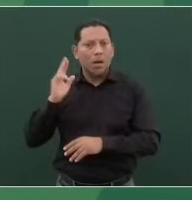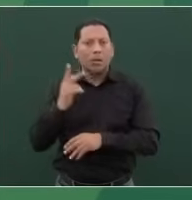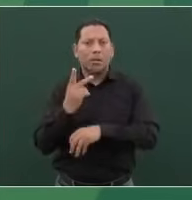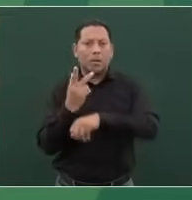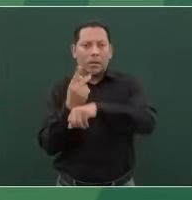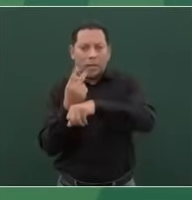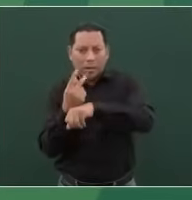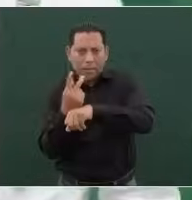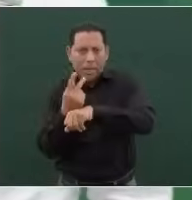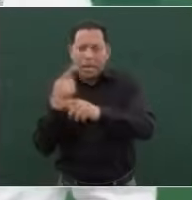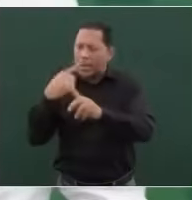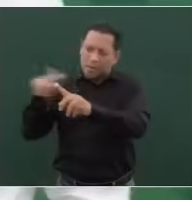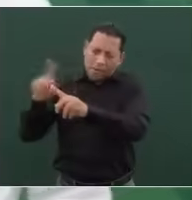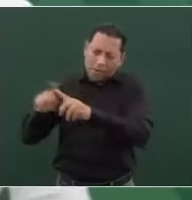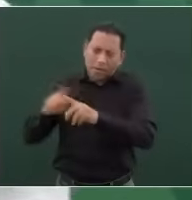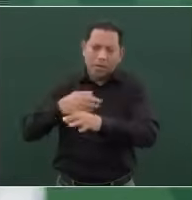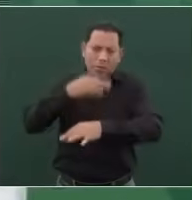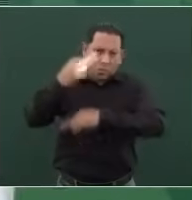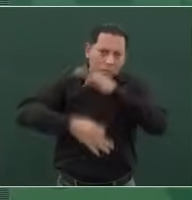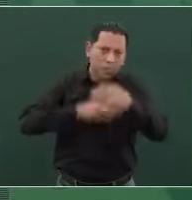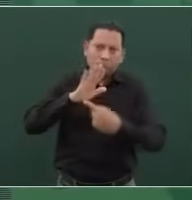Televisa y otros medios